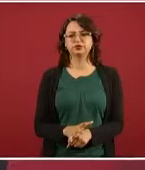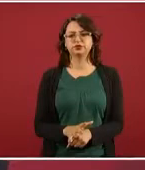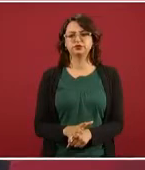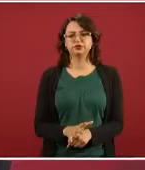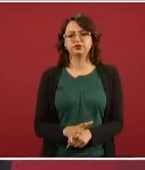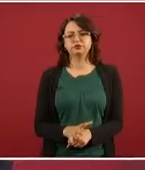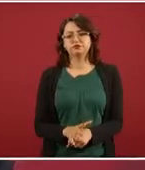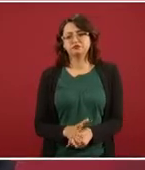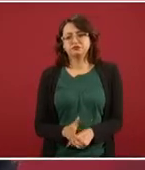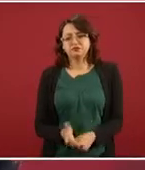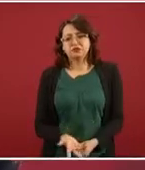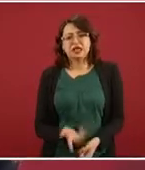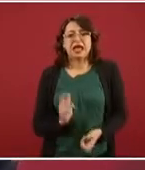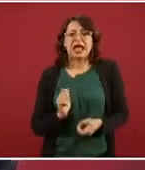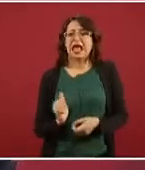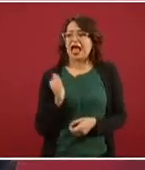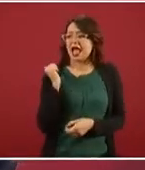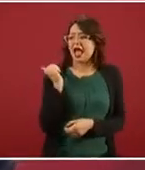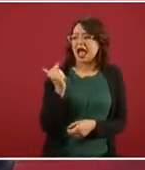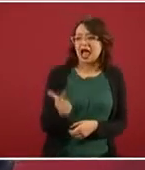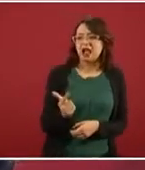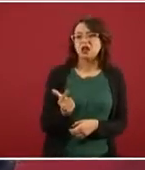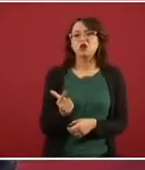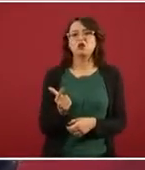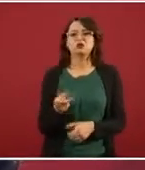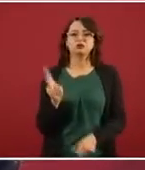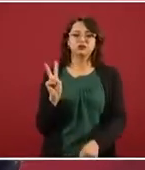una especie de supervisión